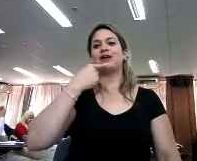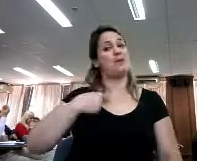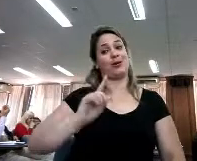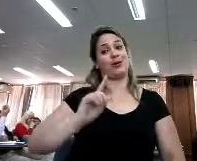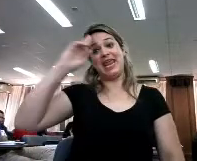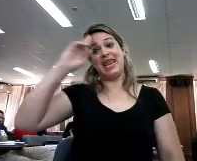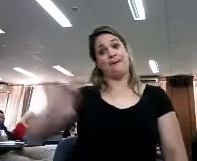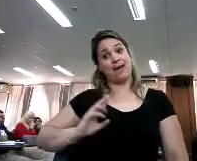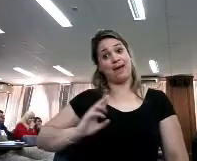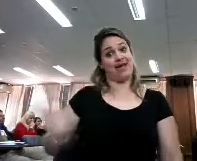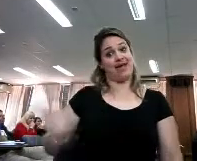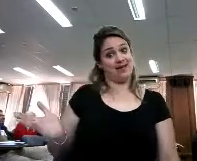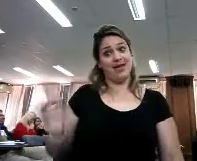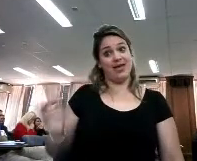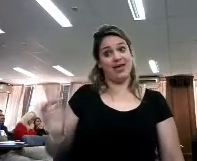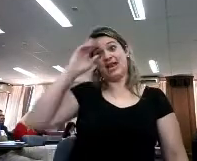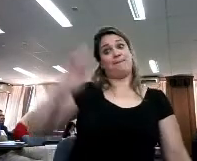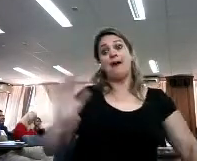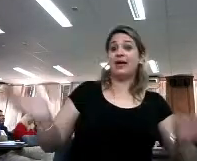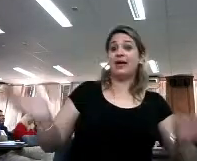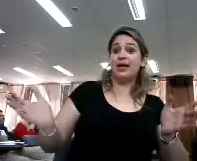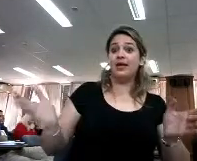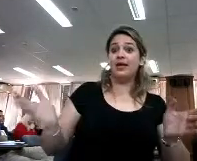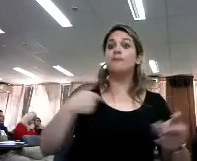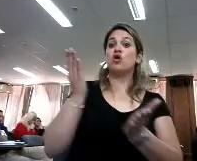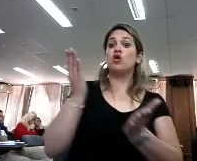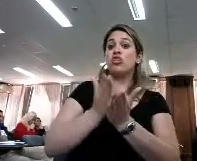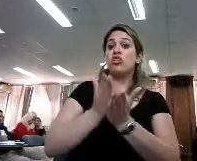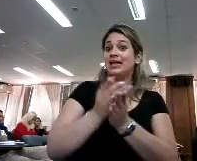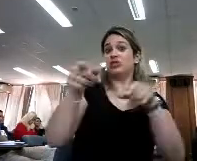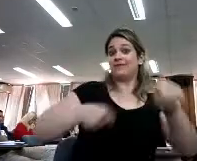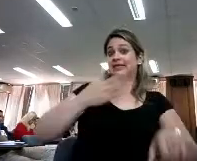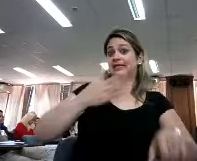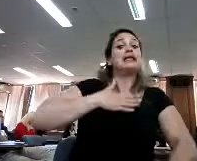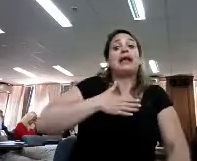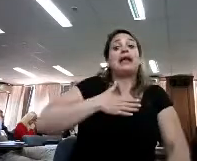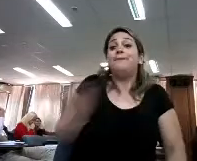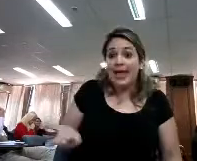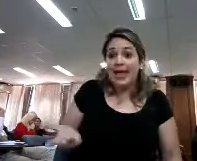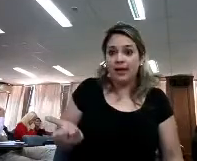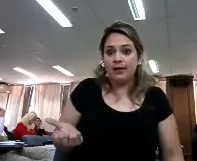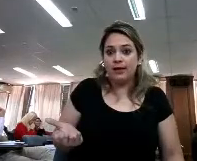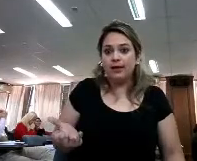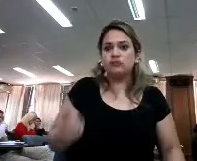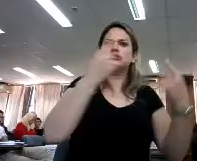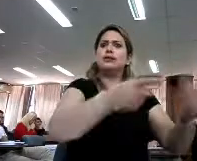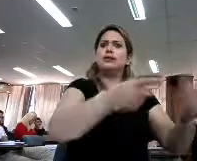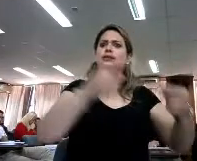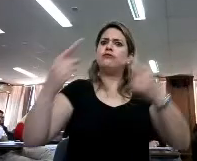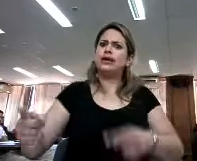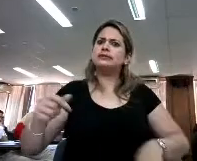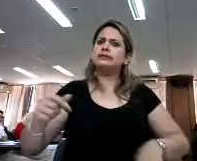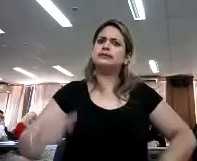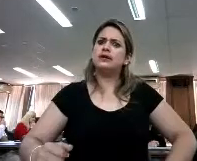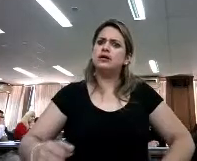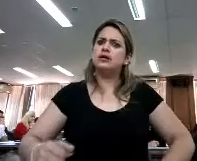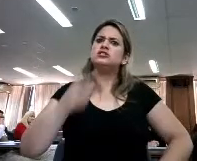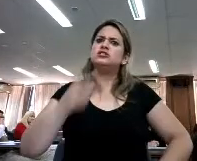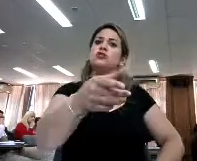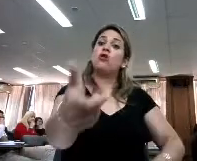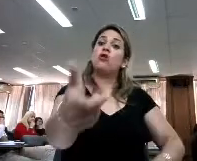Respetá, respetá, porque es que esto, yo tengo derecho sobre esto. ¿Cuál es la diferencia entonces si yo hoy tomo tu